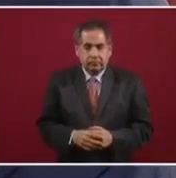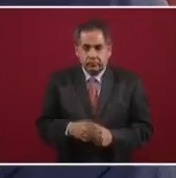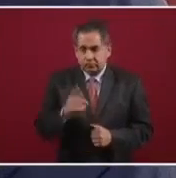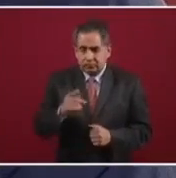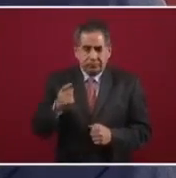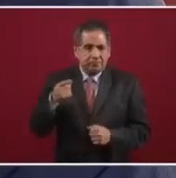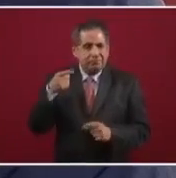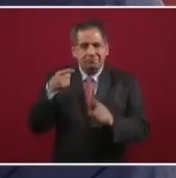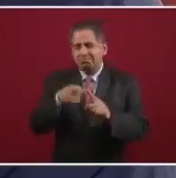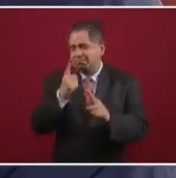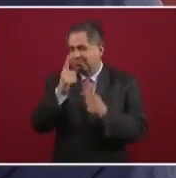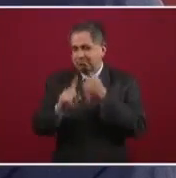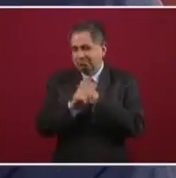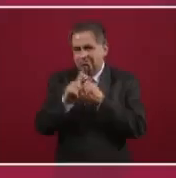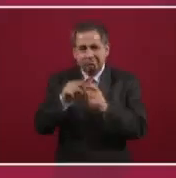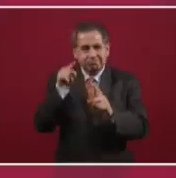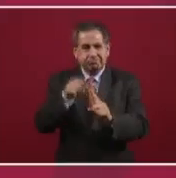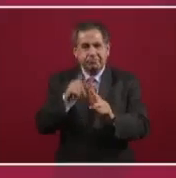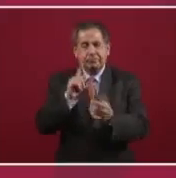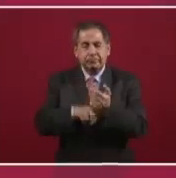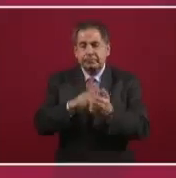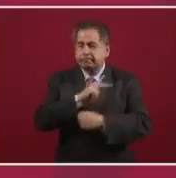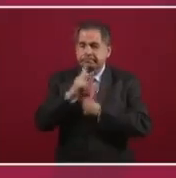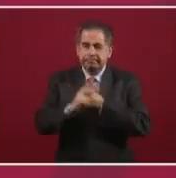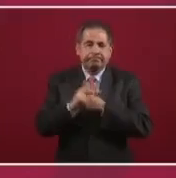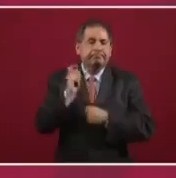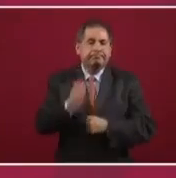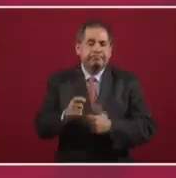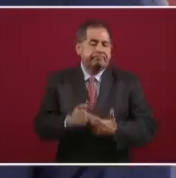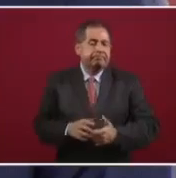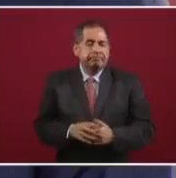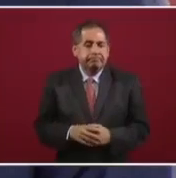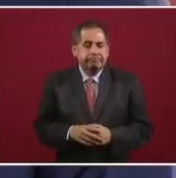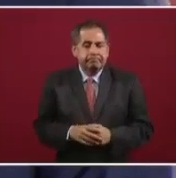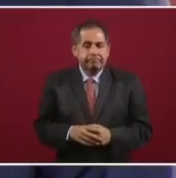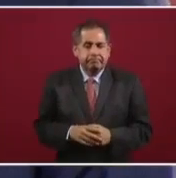El principal problema del país